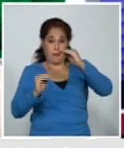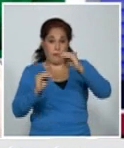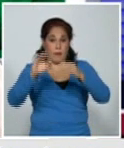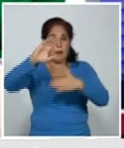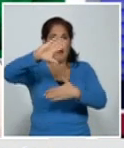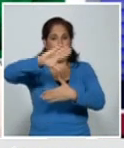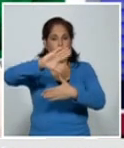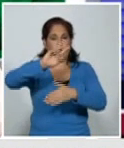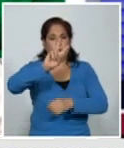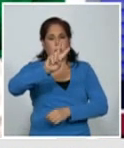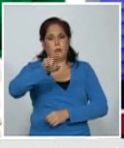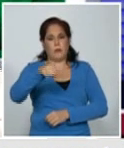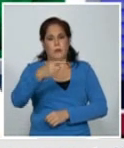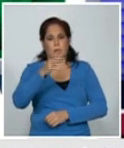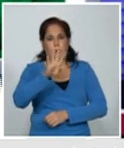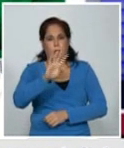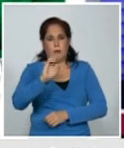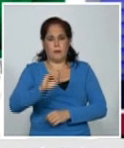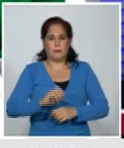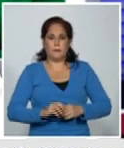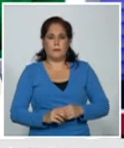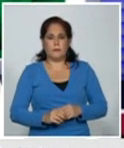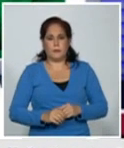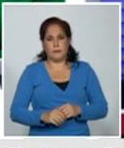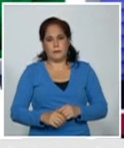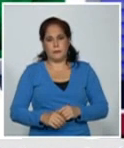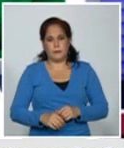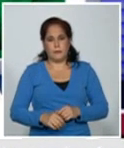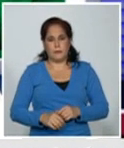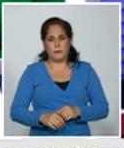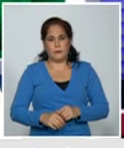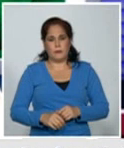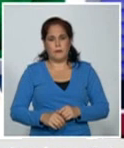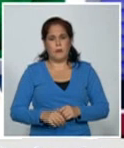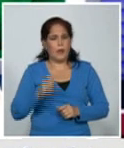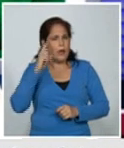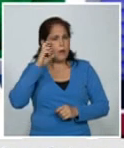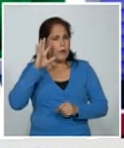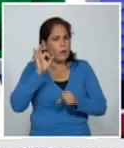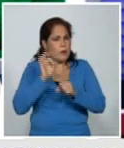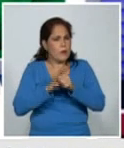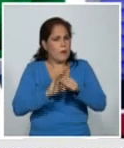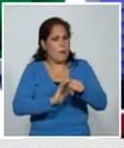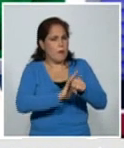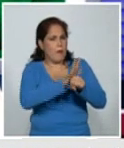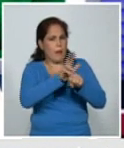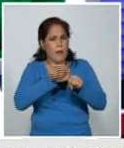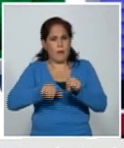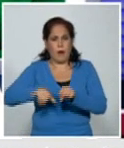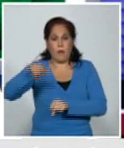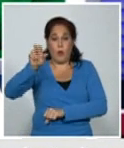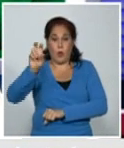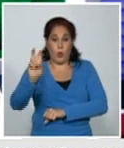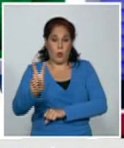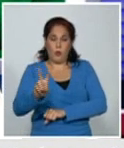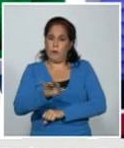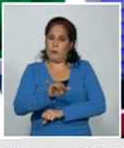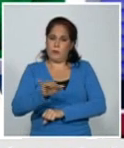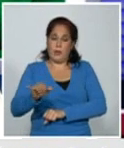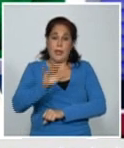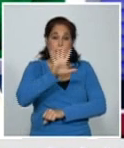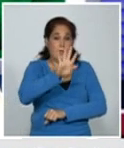de 2,40%. Los 2 evacuados y los 54 retornados después del diagnóstico que siempre